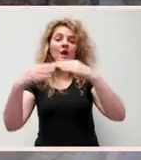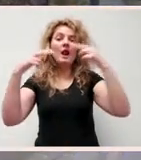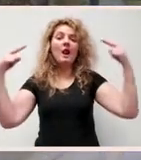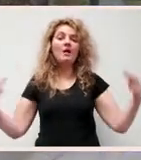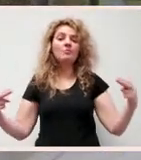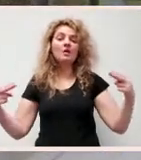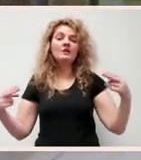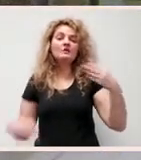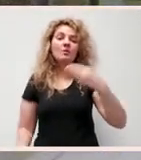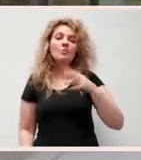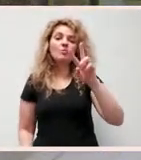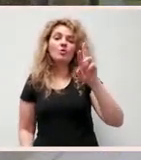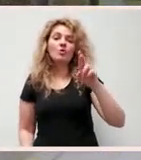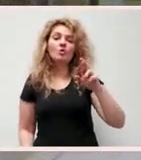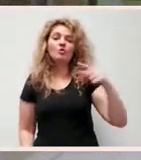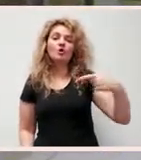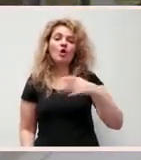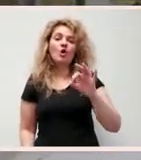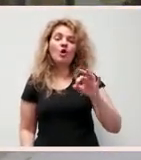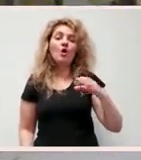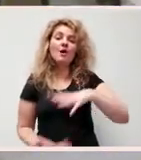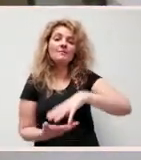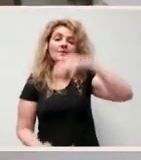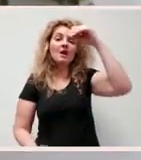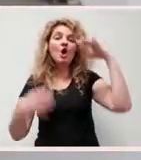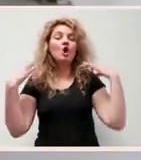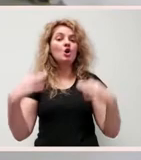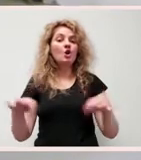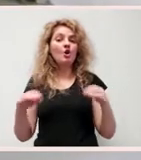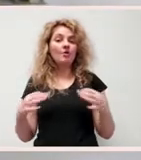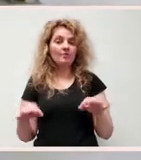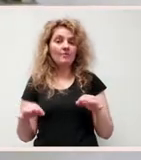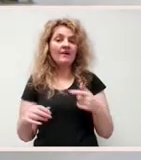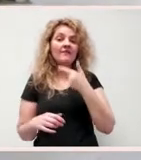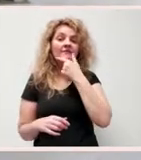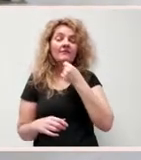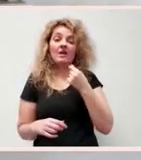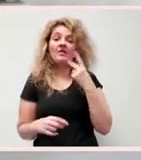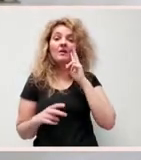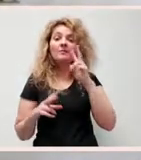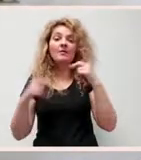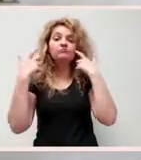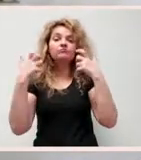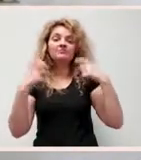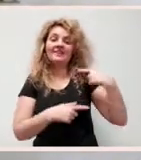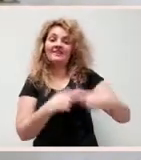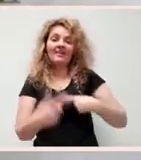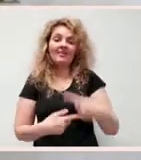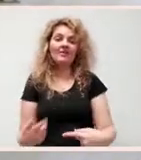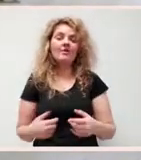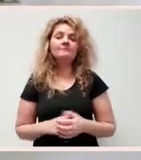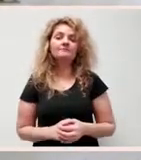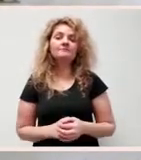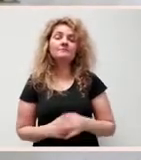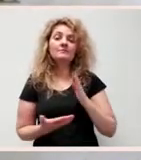ejemplificar o que serían os miliarios tradicionais. Dividido en tres partes, a parte superior onde vai a inscripción,